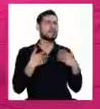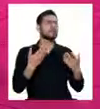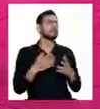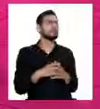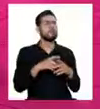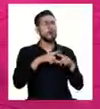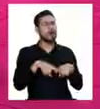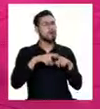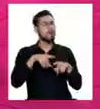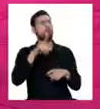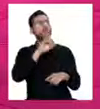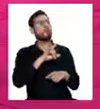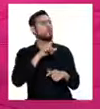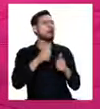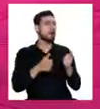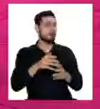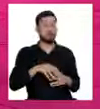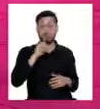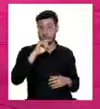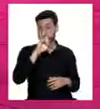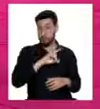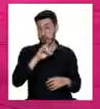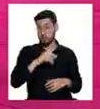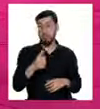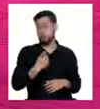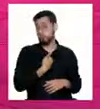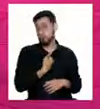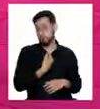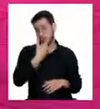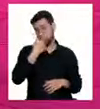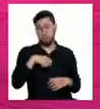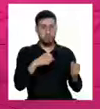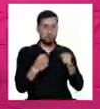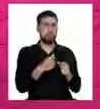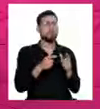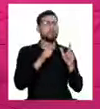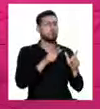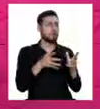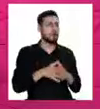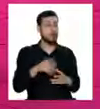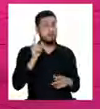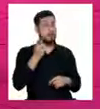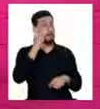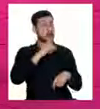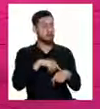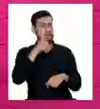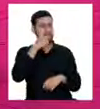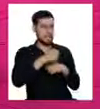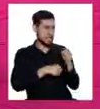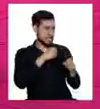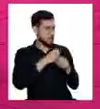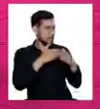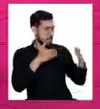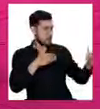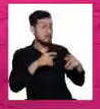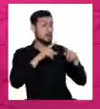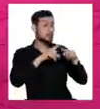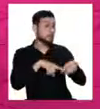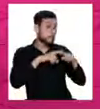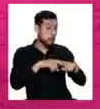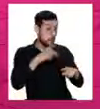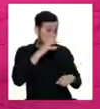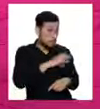dependiendo para qué la utilices. Ya. Si tú la utilizas para un servicio particular, la licencia se otorga por primera vez por 10 años. Y dependiendo